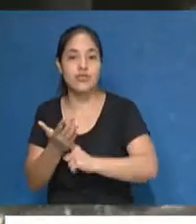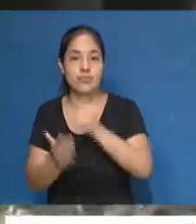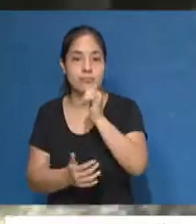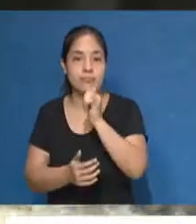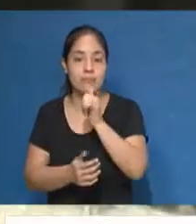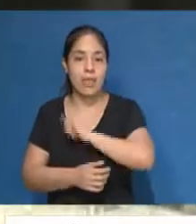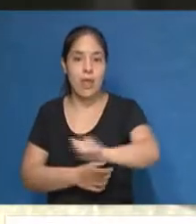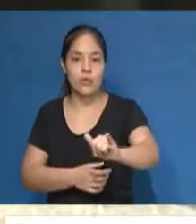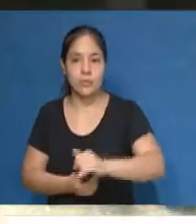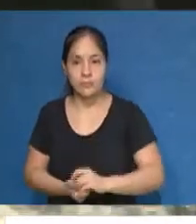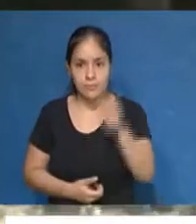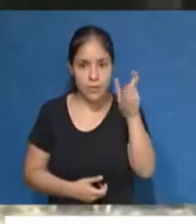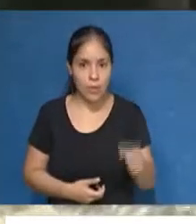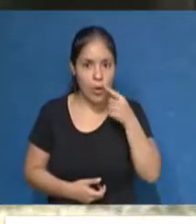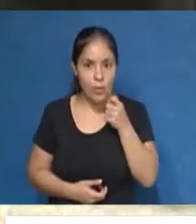religioso?